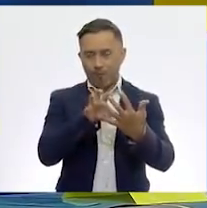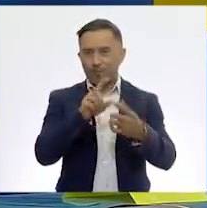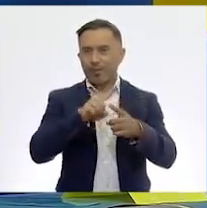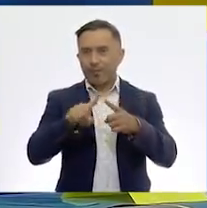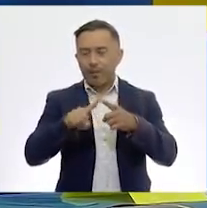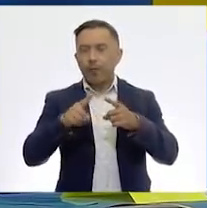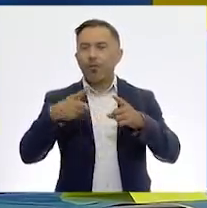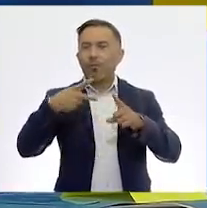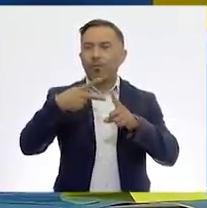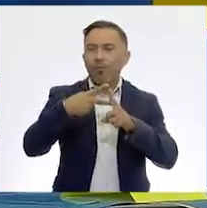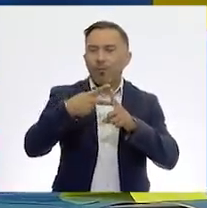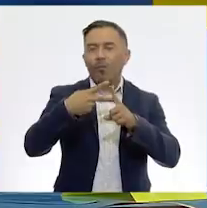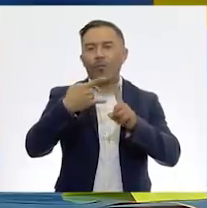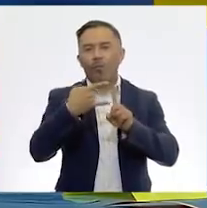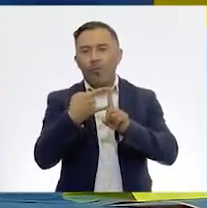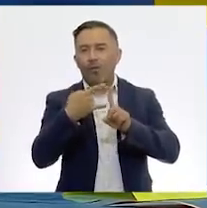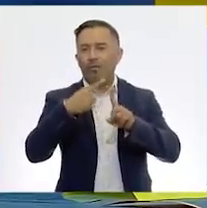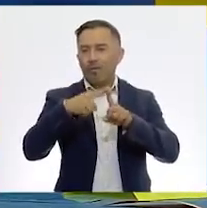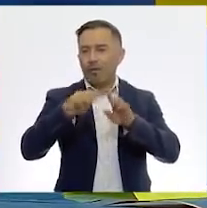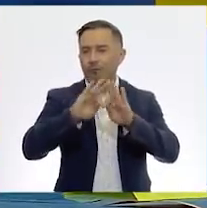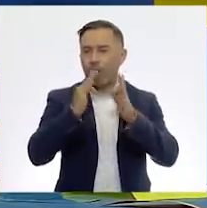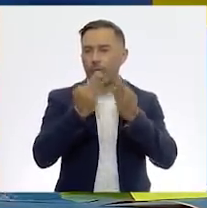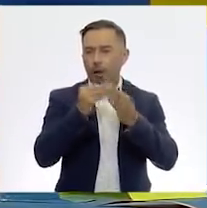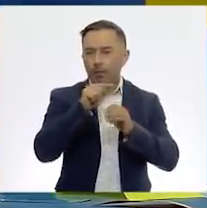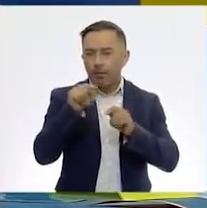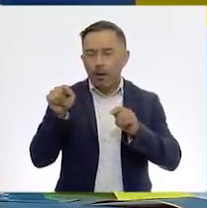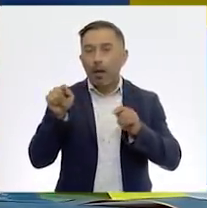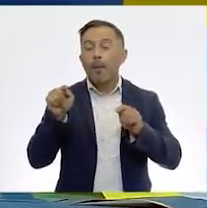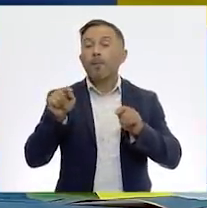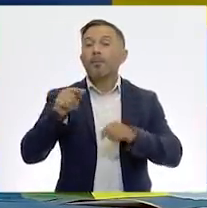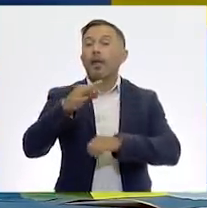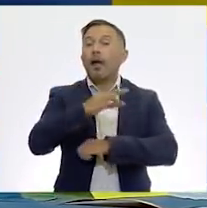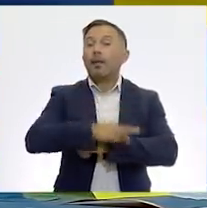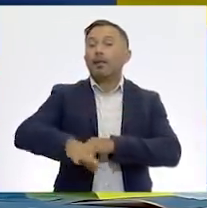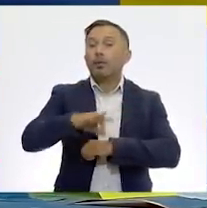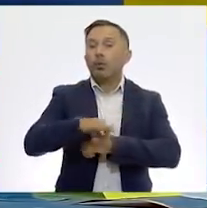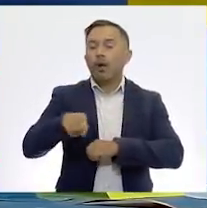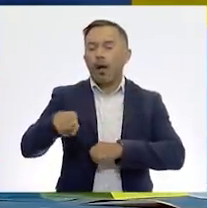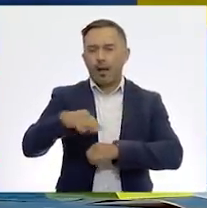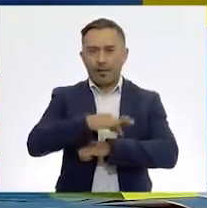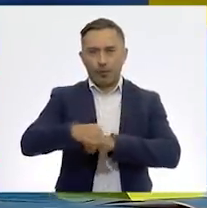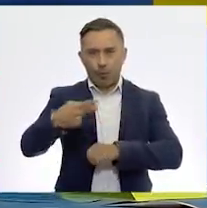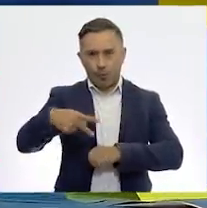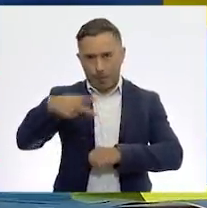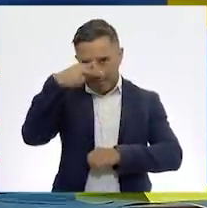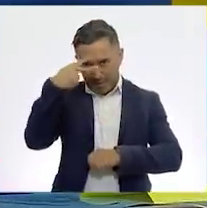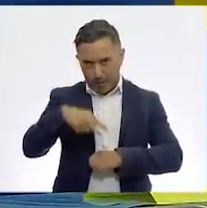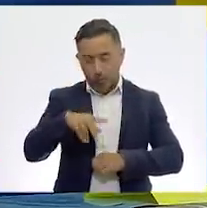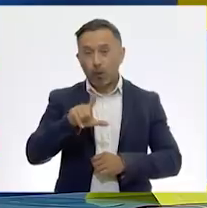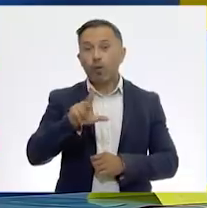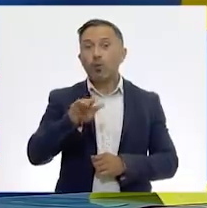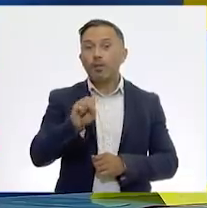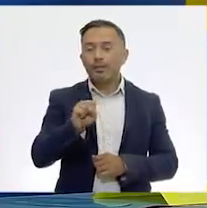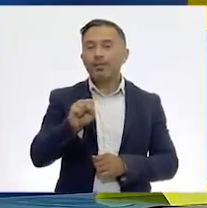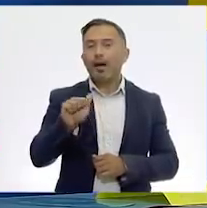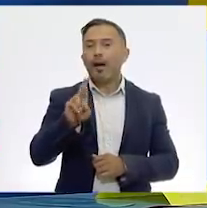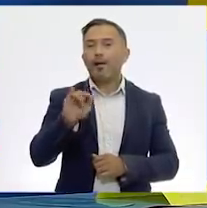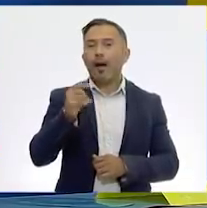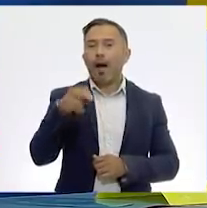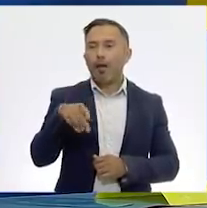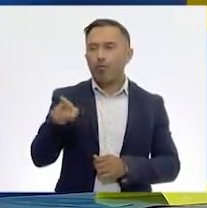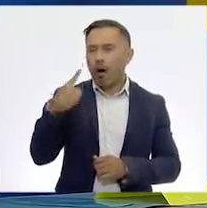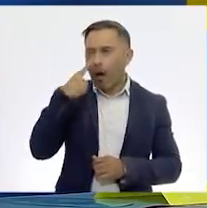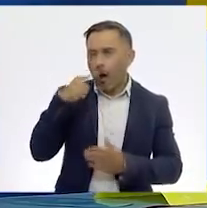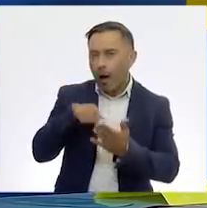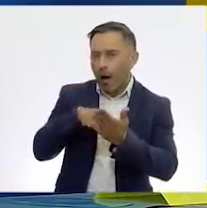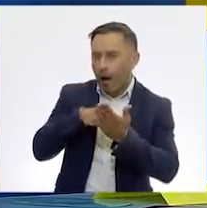su presencia en la arquitectura, especialmente en la obra del arquitecto mexicano Luis Barragán, y para ello nos